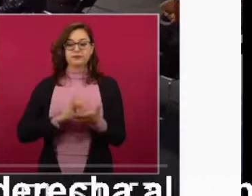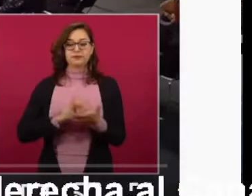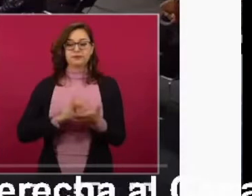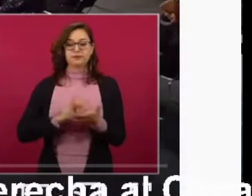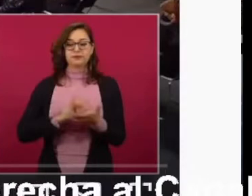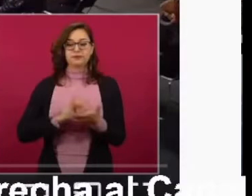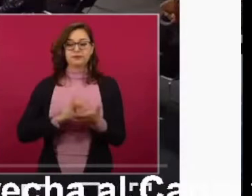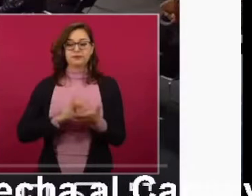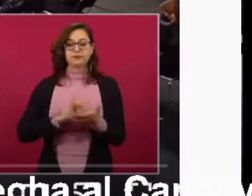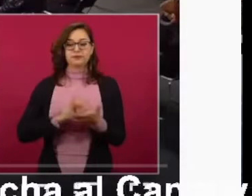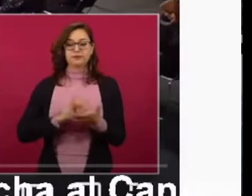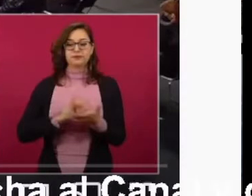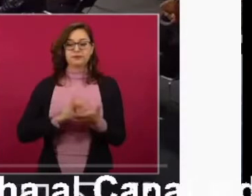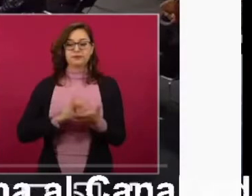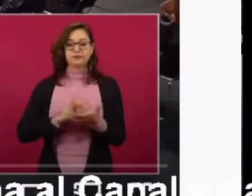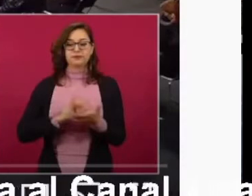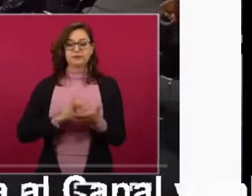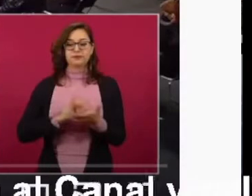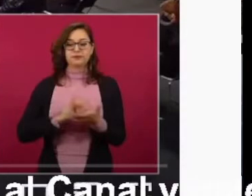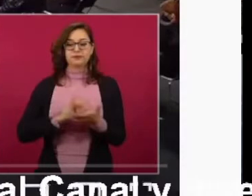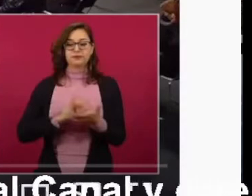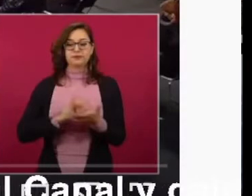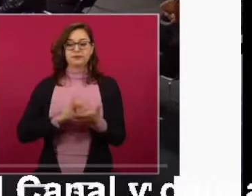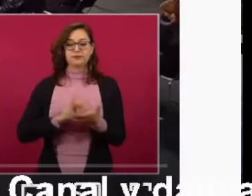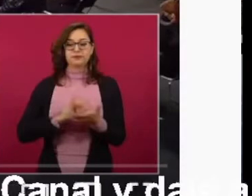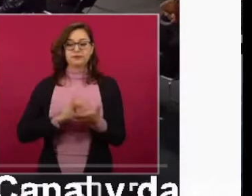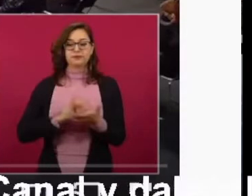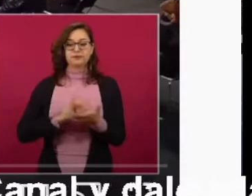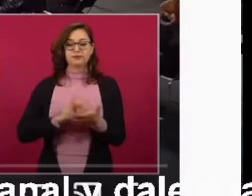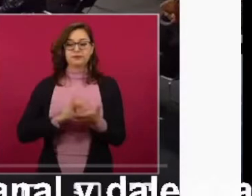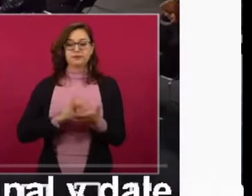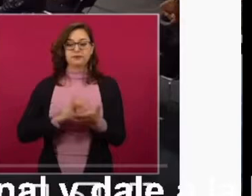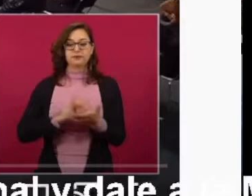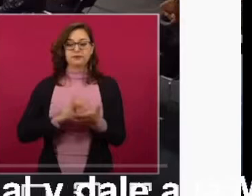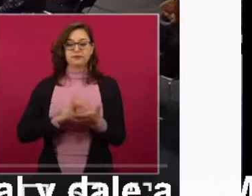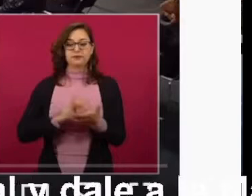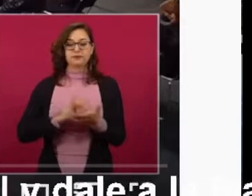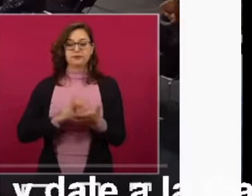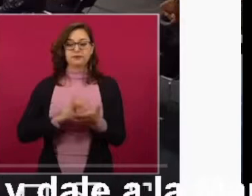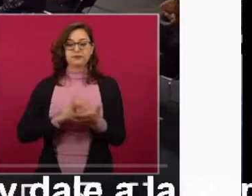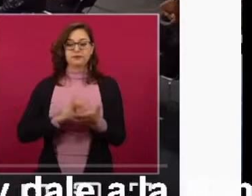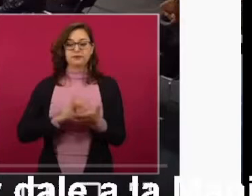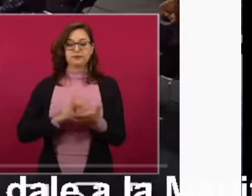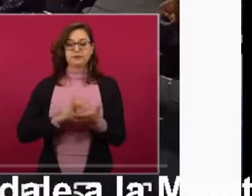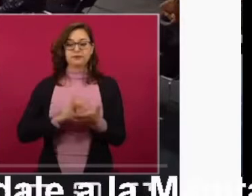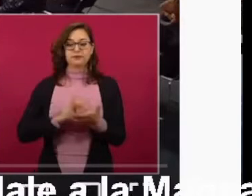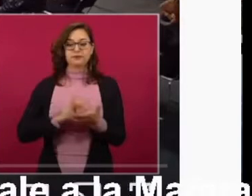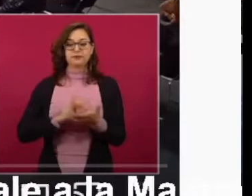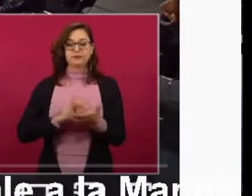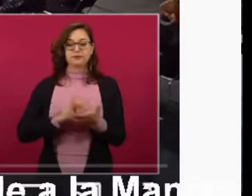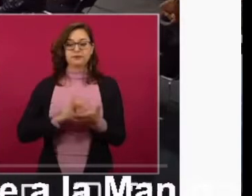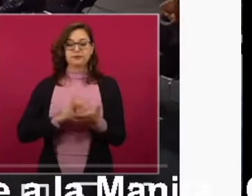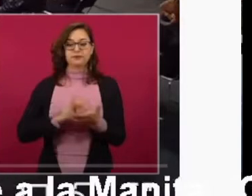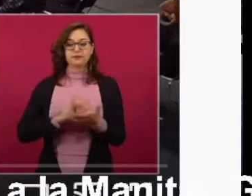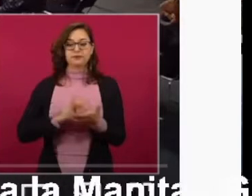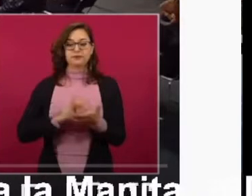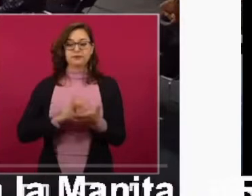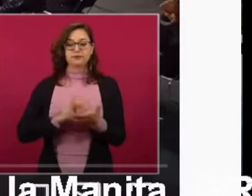100 después de 80 años un poco más resultó